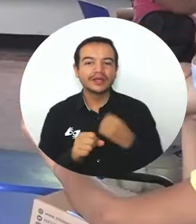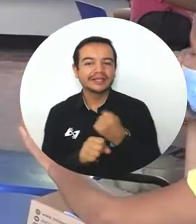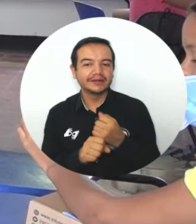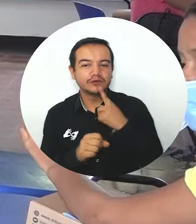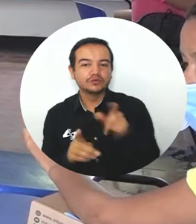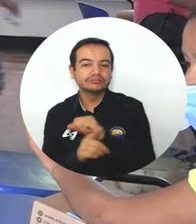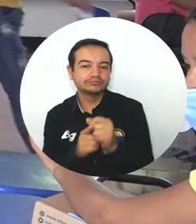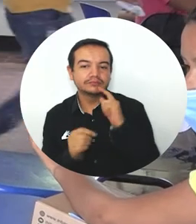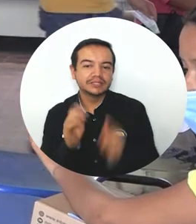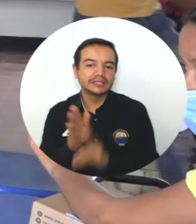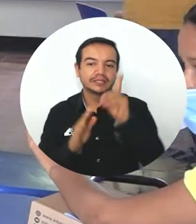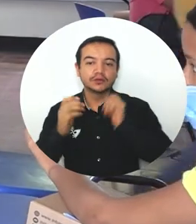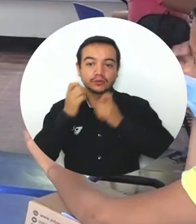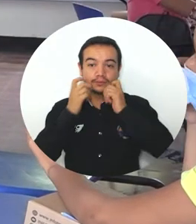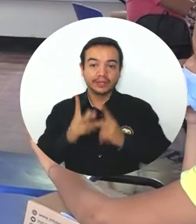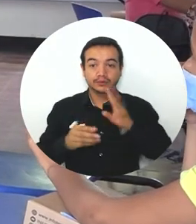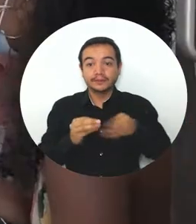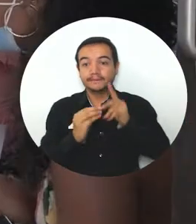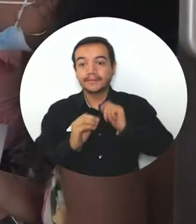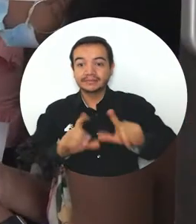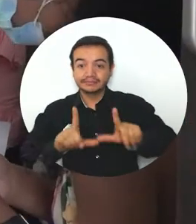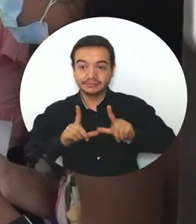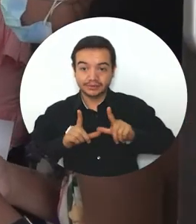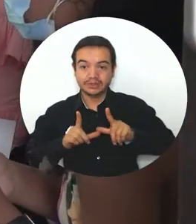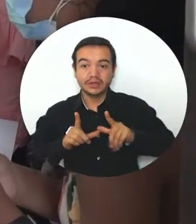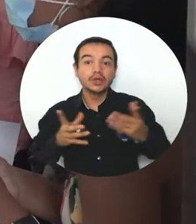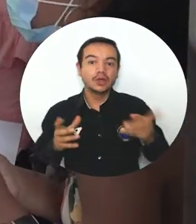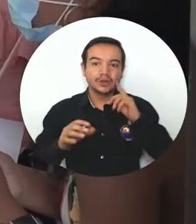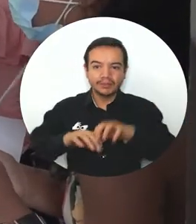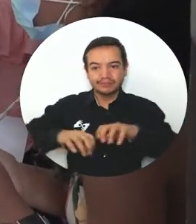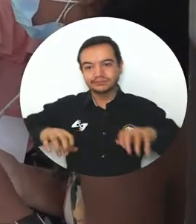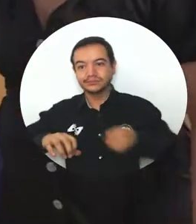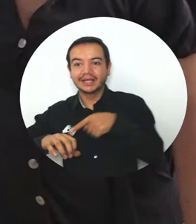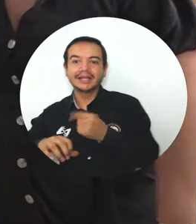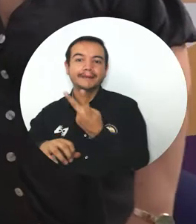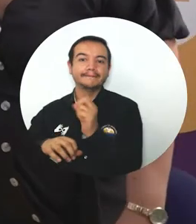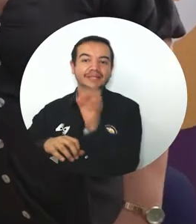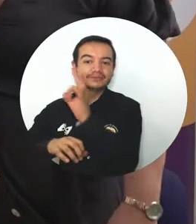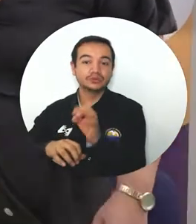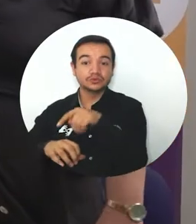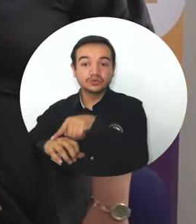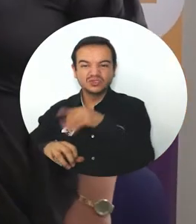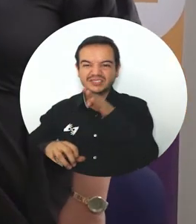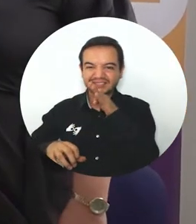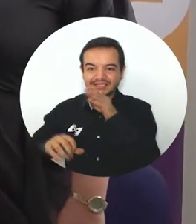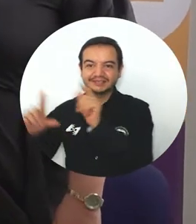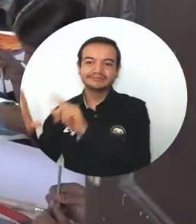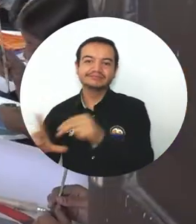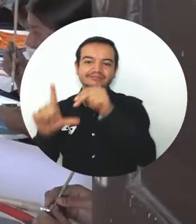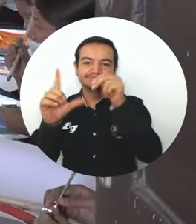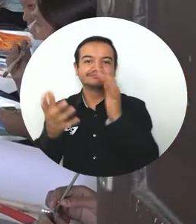el 50% para los estudiantes de pregrado y el 20% para los estudiantes de posgrados.